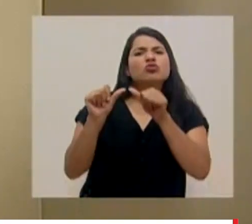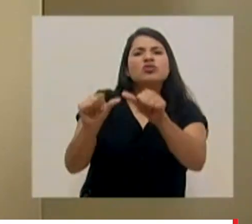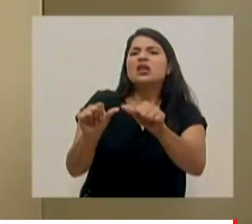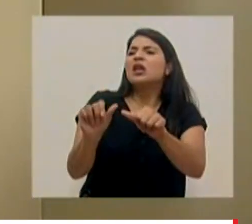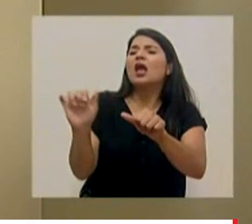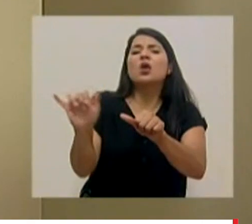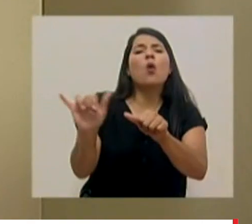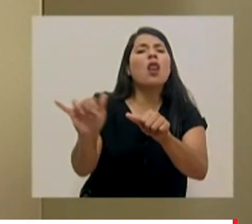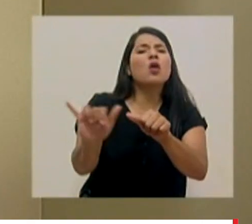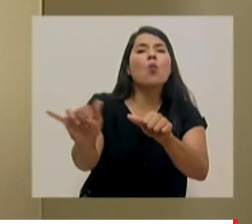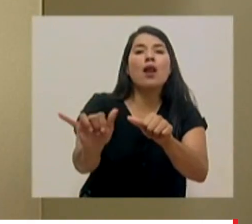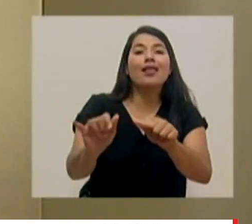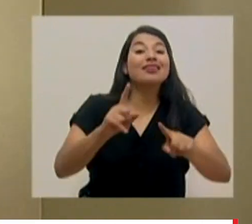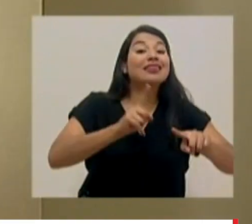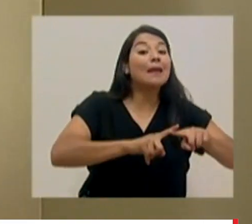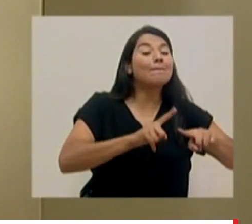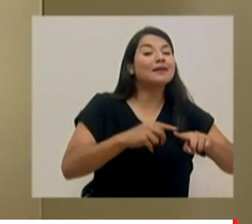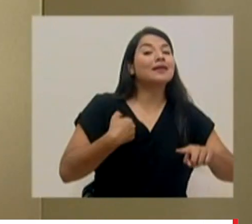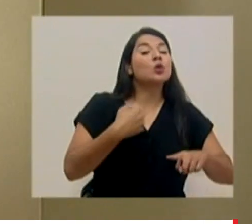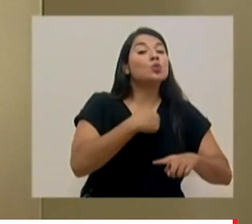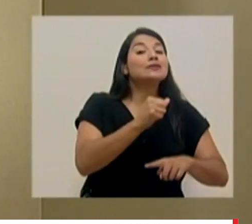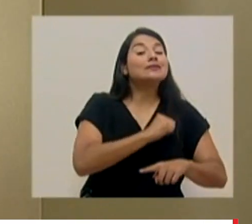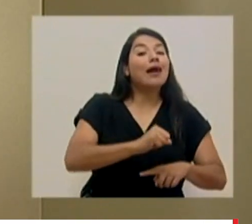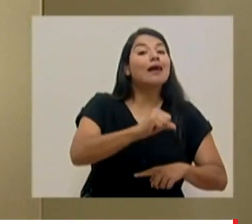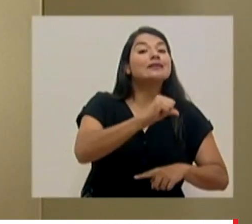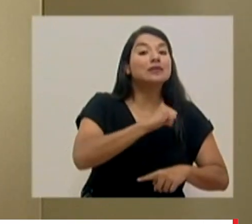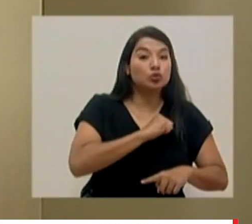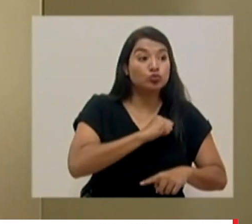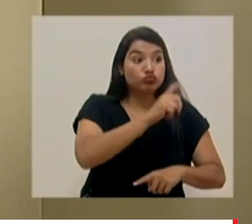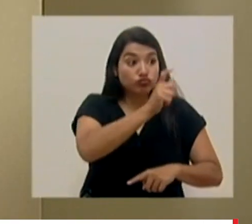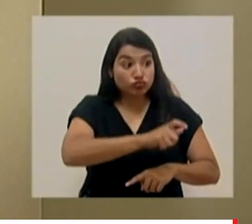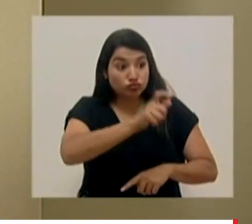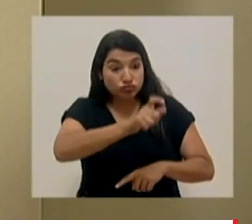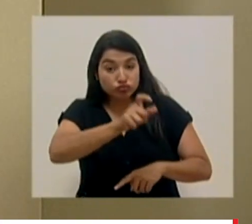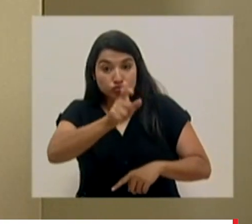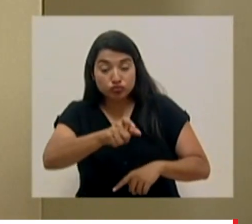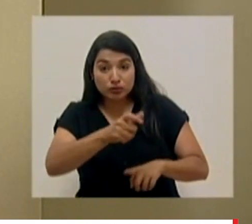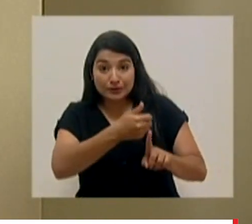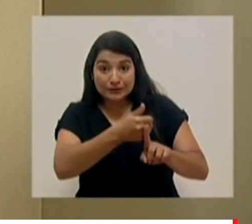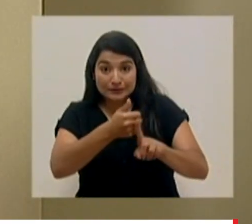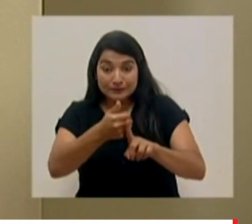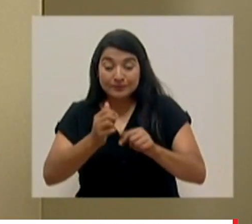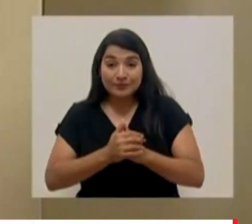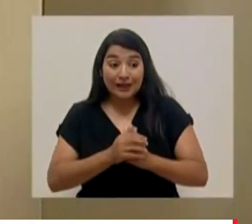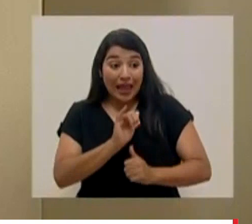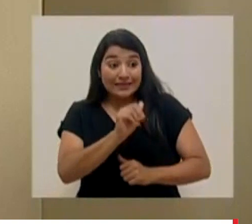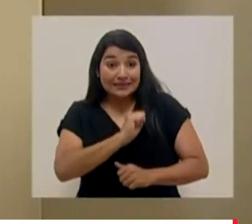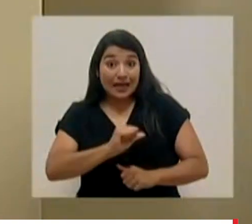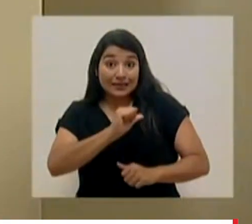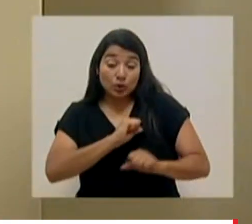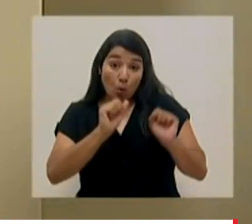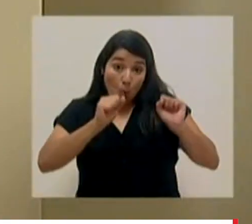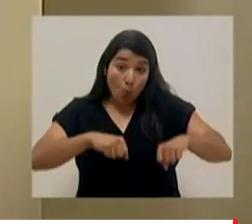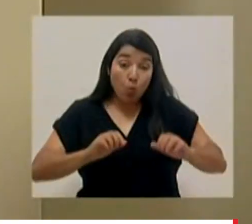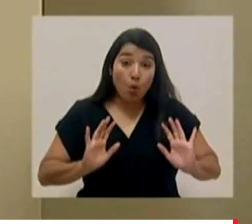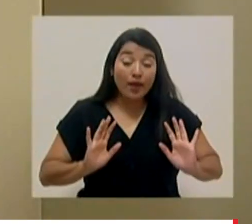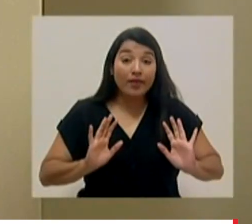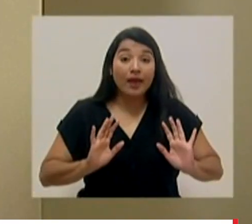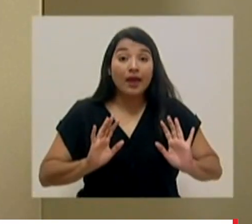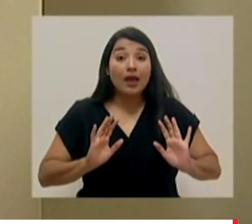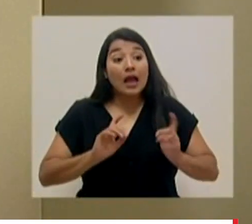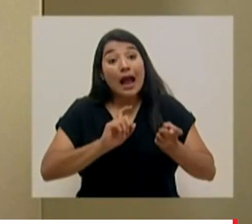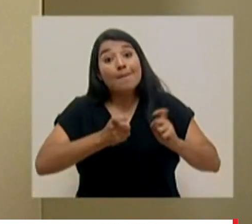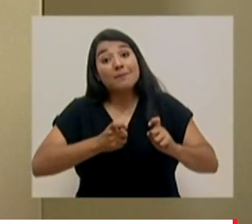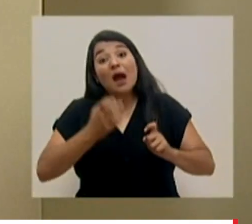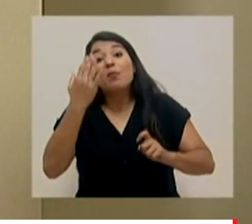Aquí la variable es cómo nos comportamos nosotros, las personas. Y ese comportamiento puede variar por una